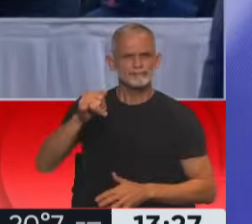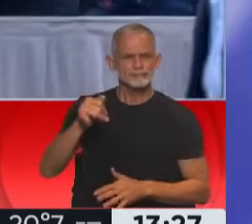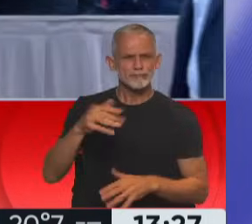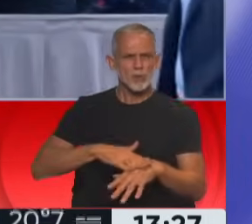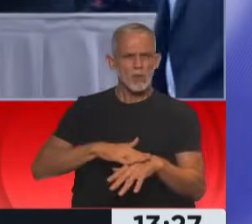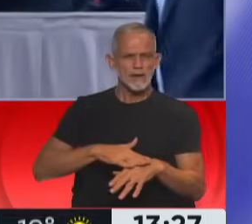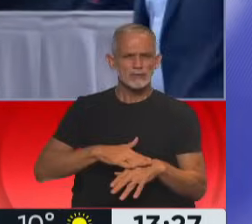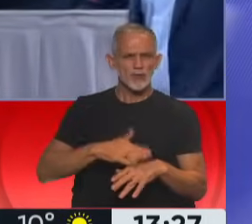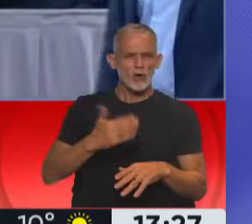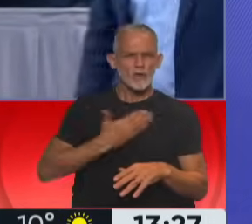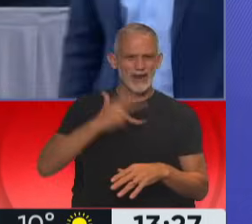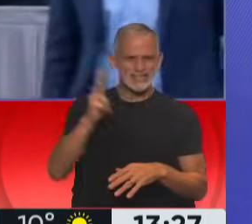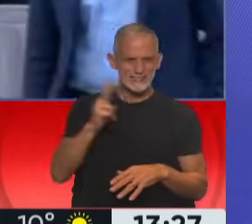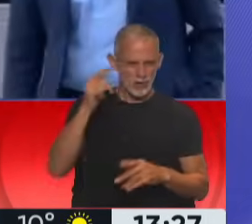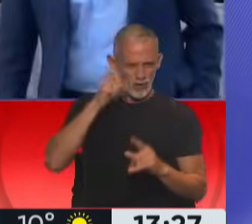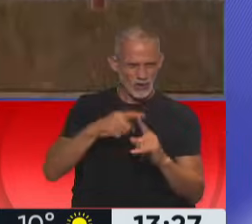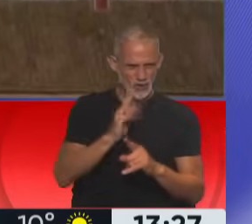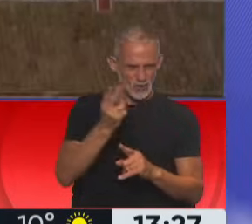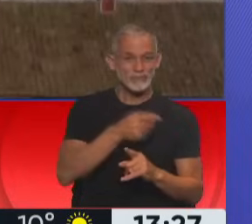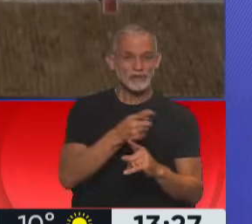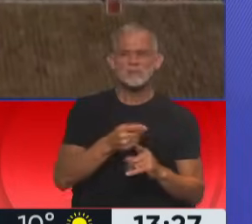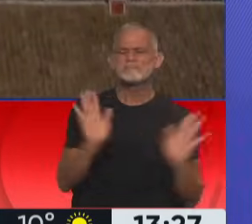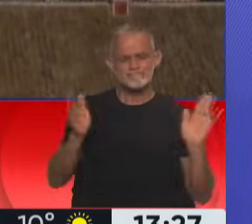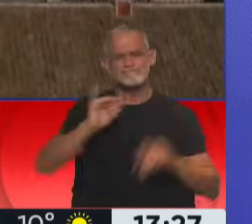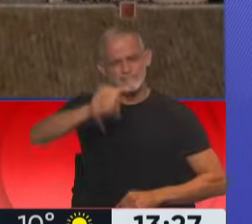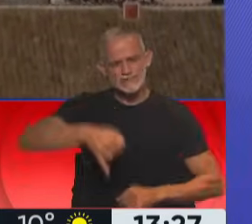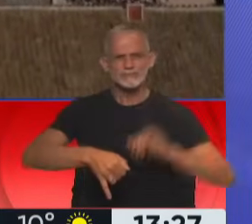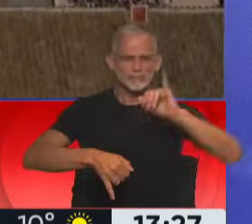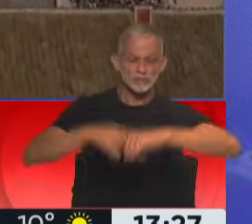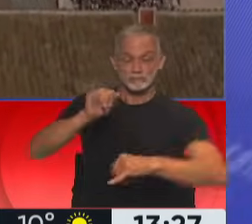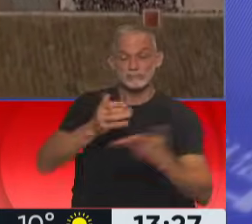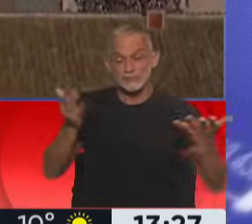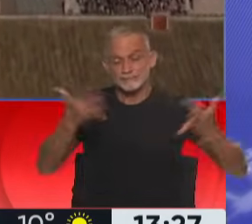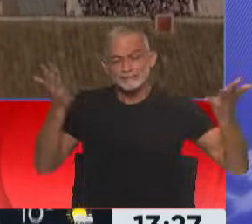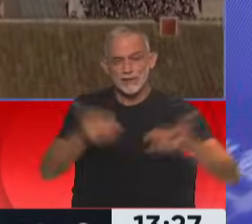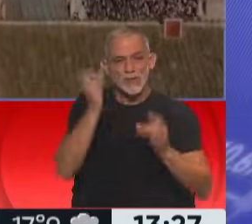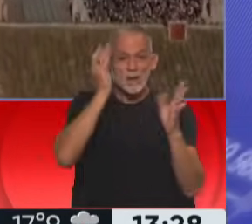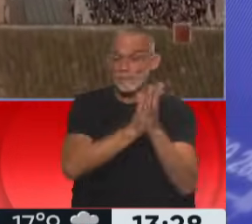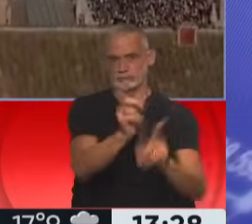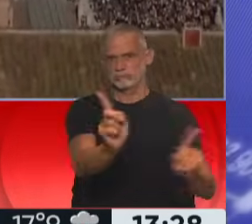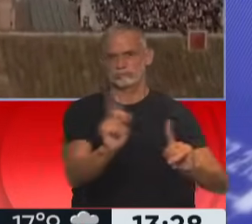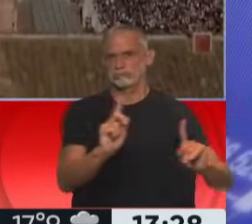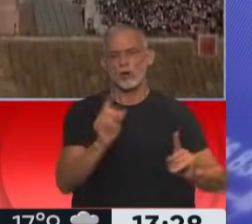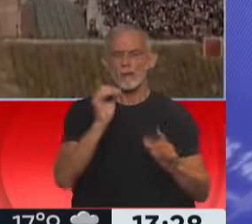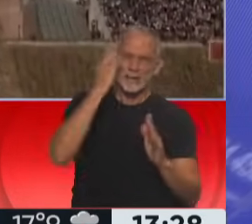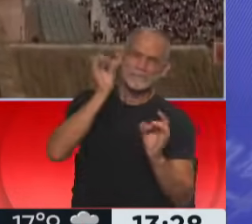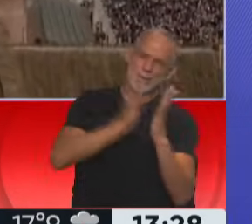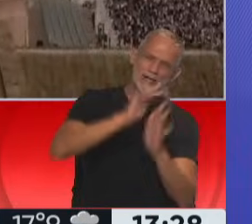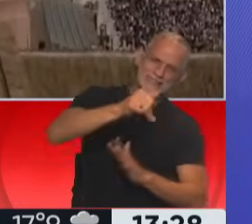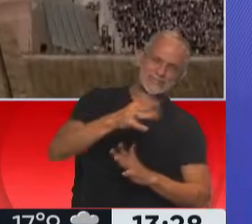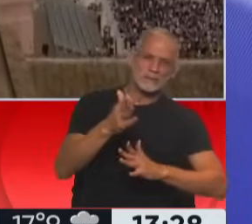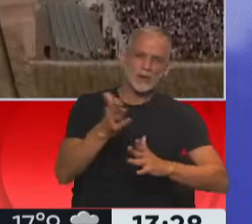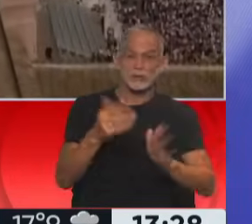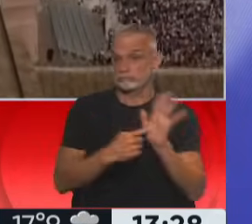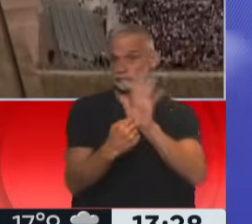momento donde empezó a blanquear situaciones y a no perdonar, o sí perdonar, pero dejar